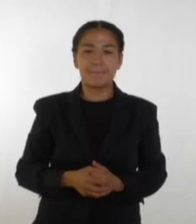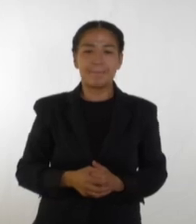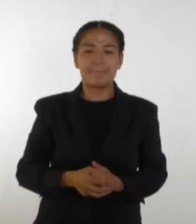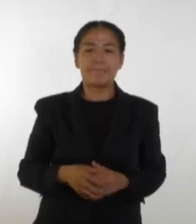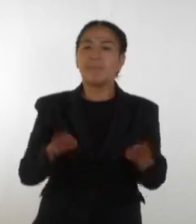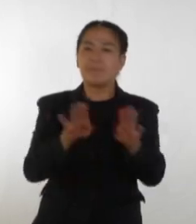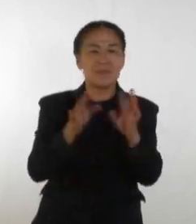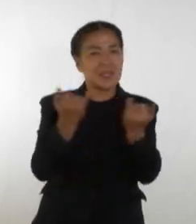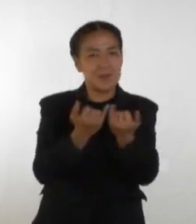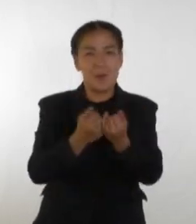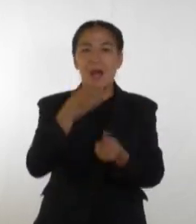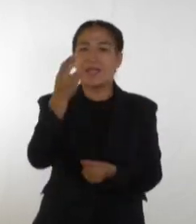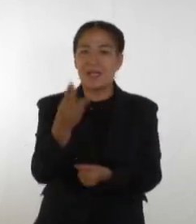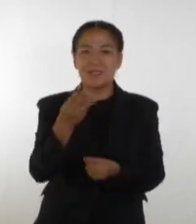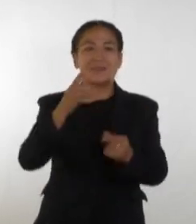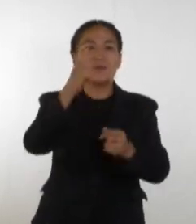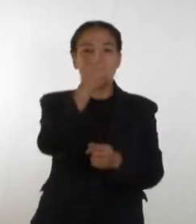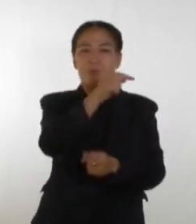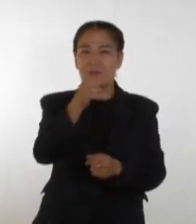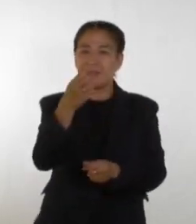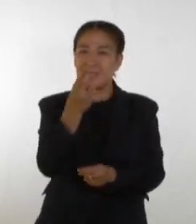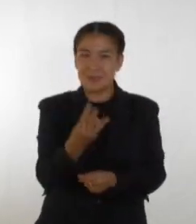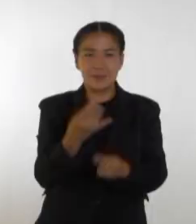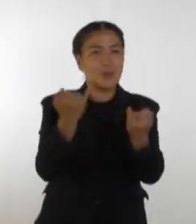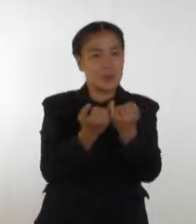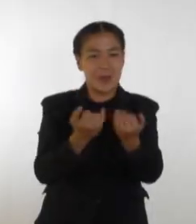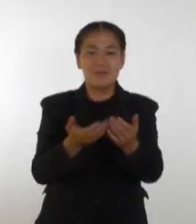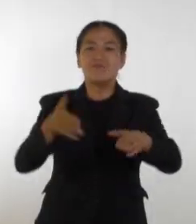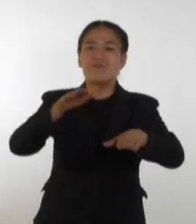Exactamente, giramos el cuadrado y lo dividimos de nuevo en tercios, ¿no?